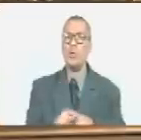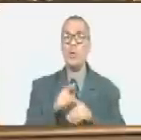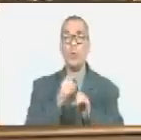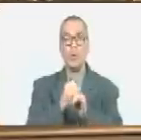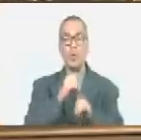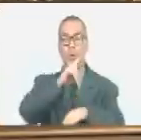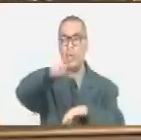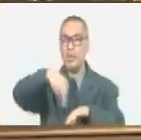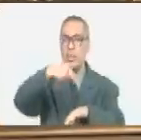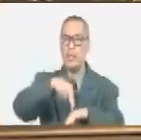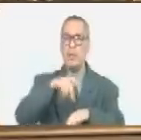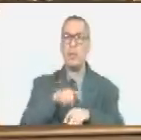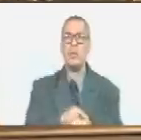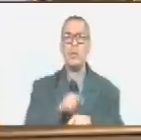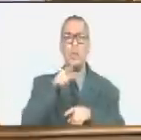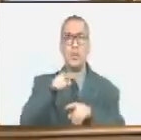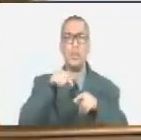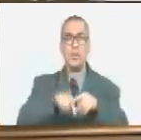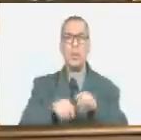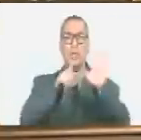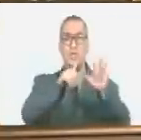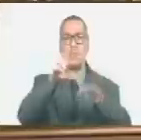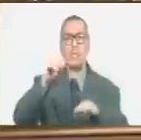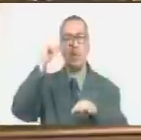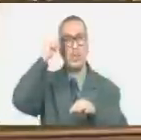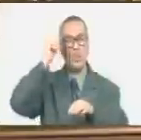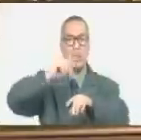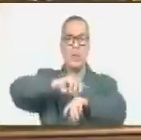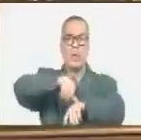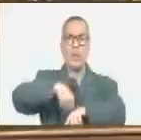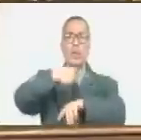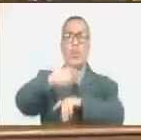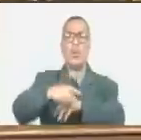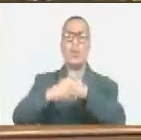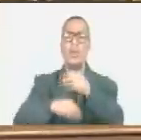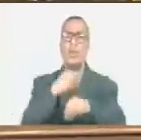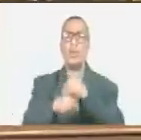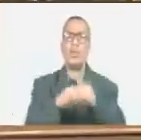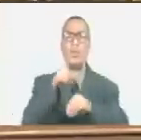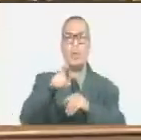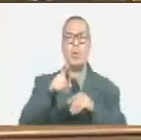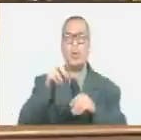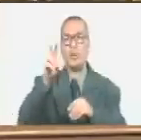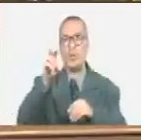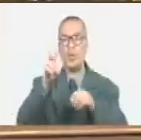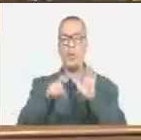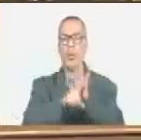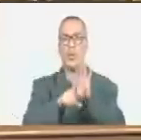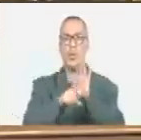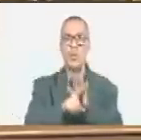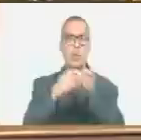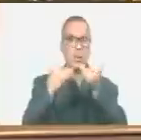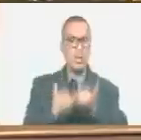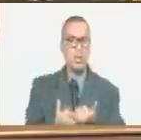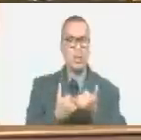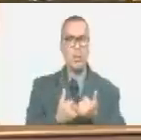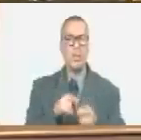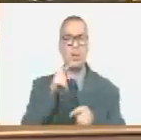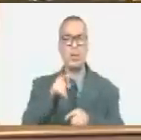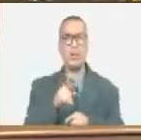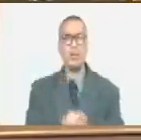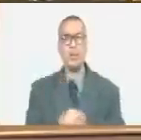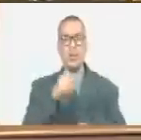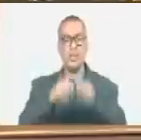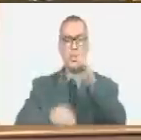competencia nacional dentro de los 60 días siguientes a la entrada en vigencia de esta ley. Hasta tanto se creen